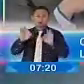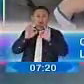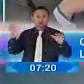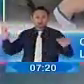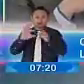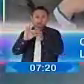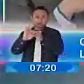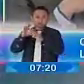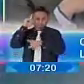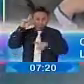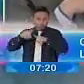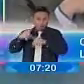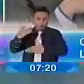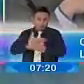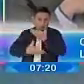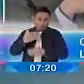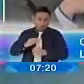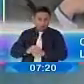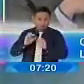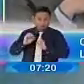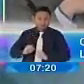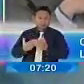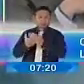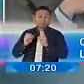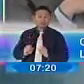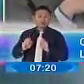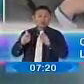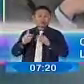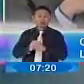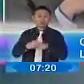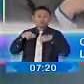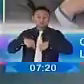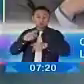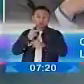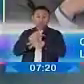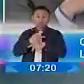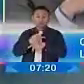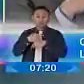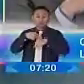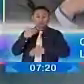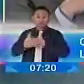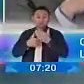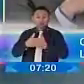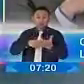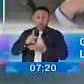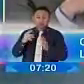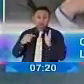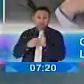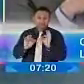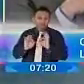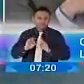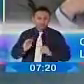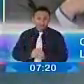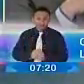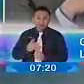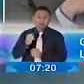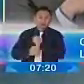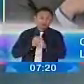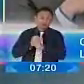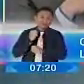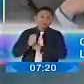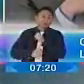de un acuerdo comercial que genere oportunidades para que nuestros productos puedan entrar sin pagar aranceles, sin estar año tras